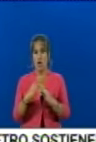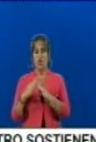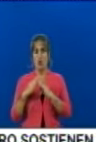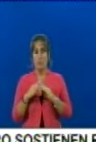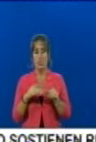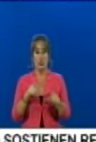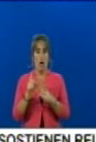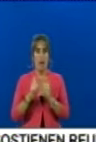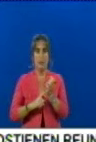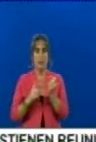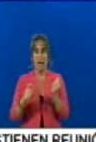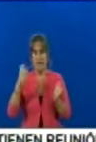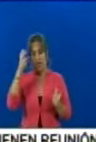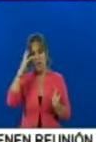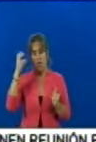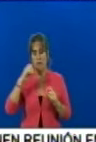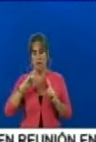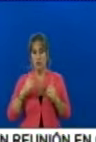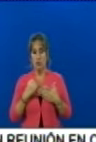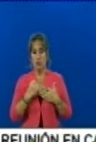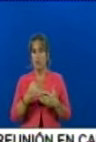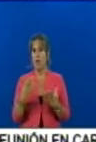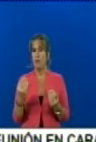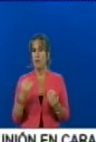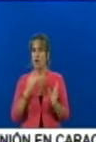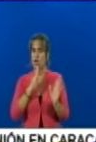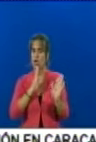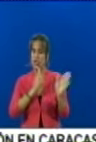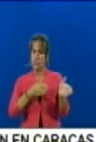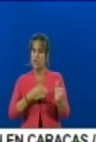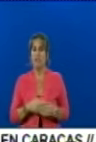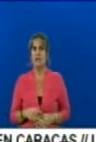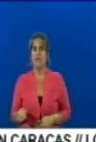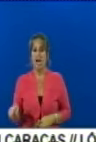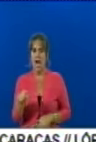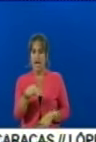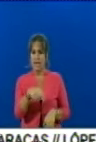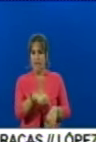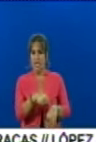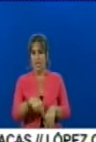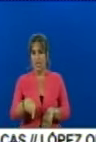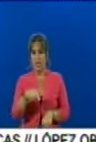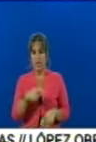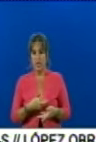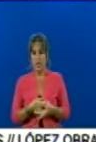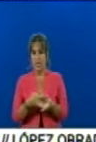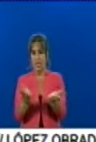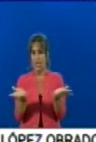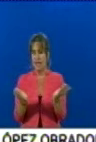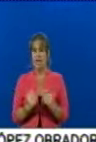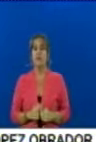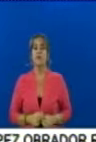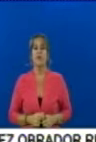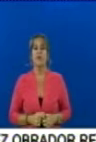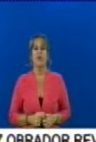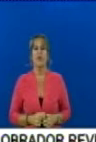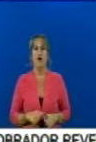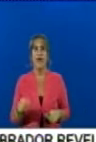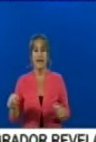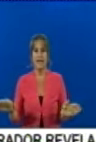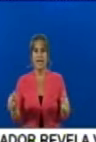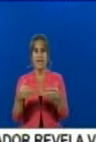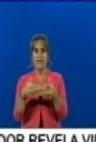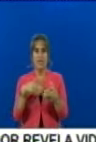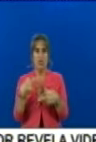el partido, el gobierno, el apoyo de todo el mundo y con mucha disciplina. Hasta este momento nosotros en la distribución, en este cierre